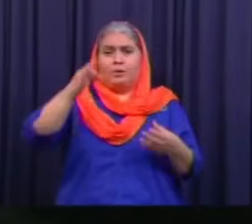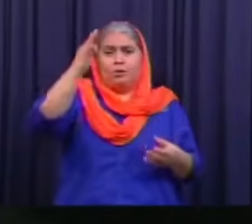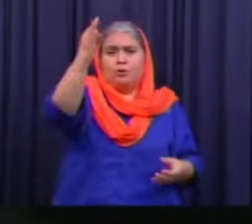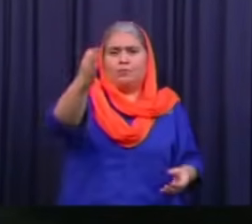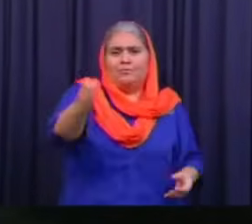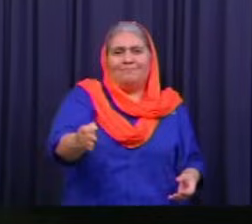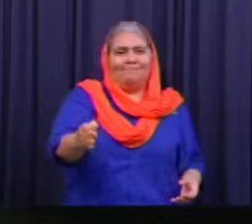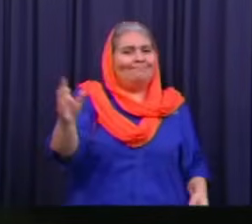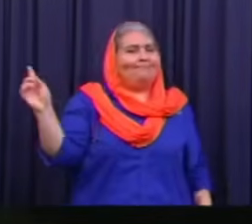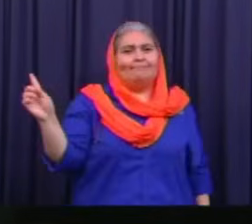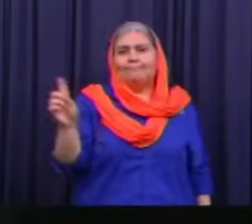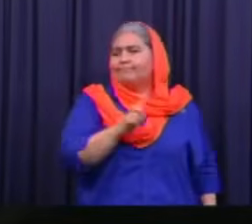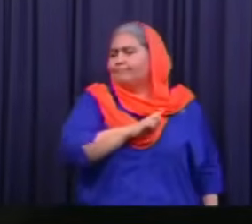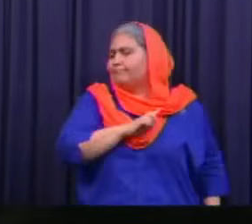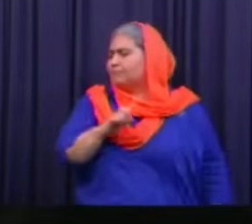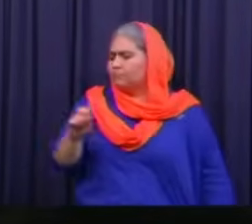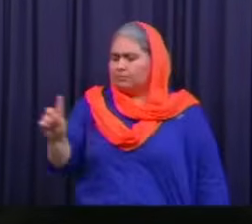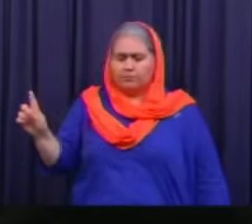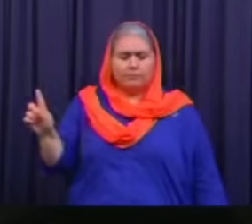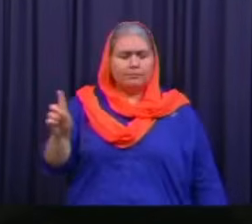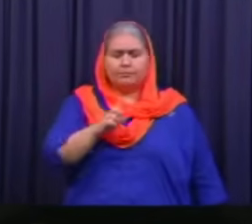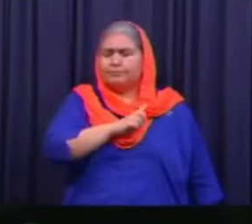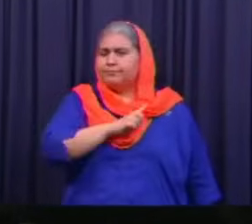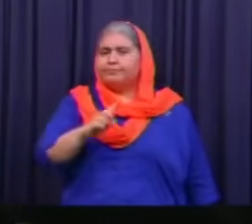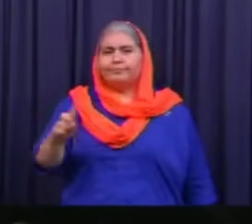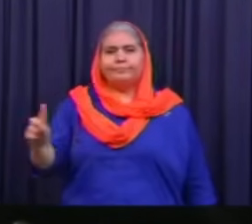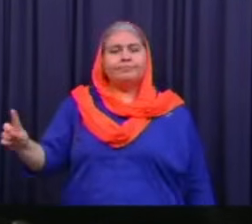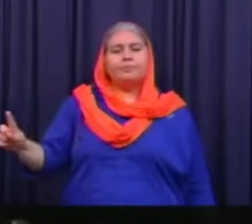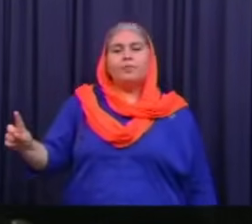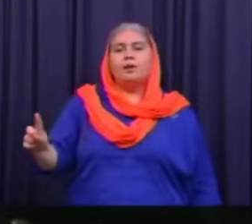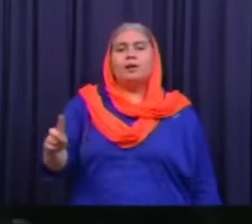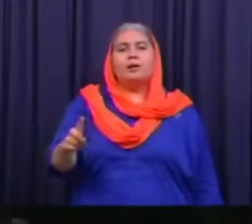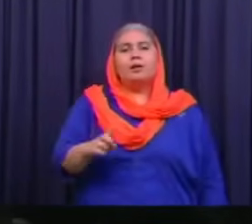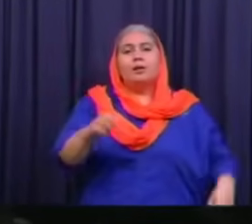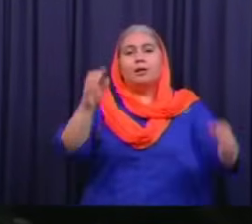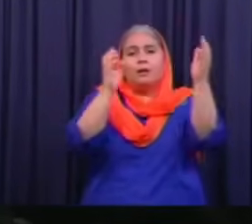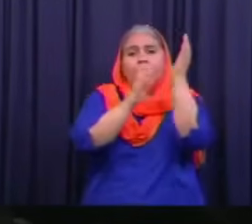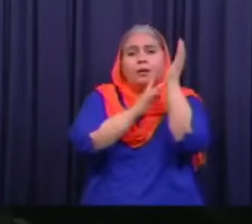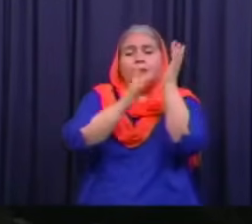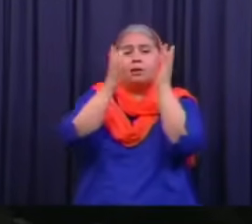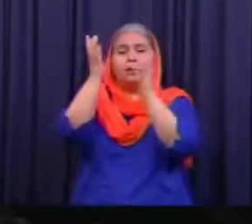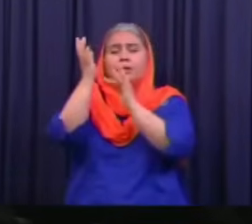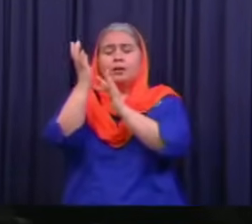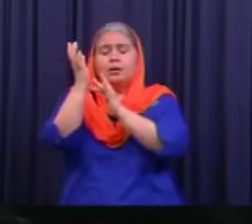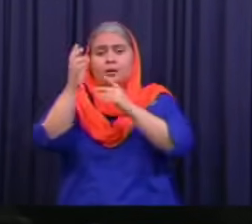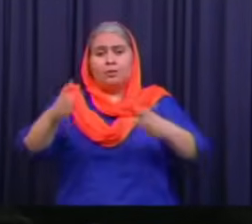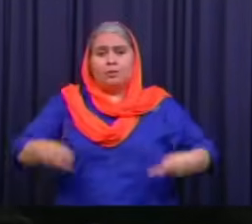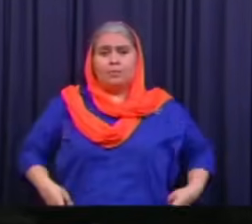mañana Oh sí señor porque él